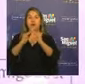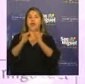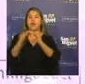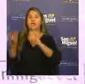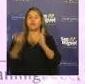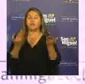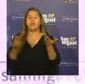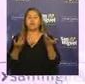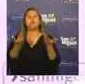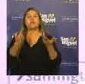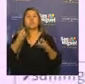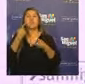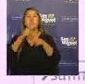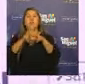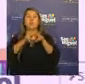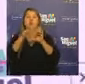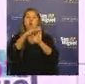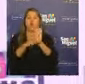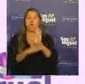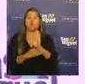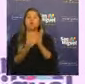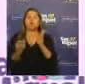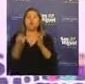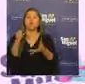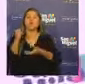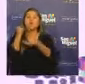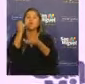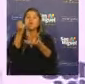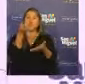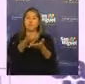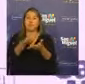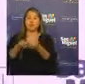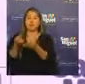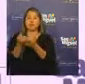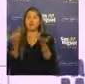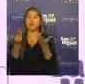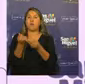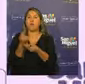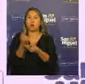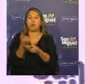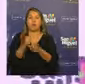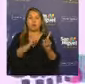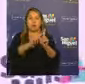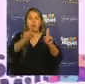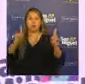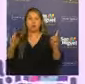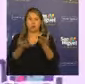hecho y cómo hemos invertido los recursos de cada una y uno de ustedes.